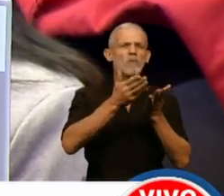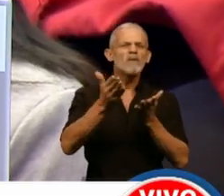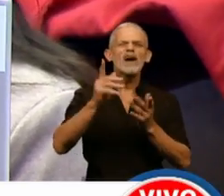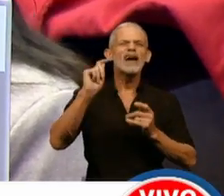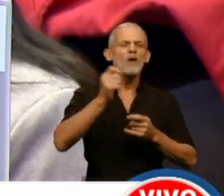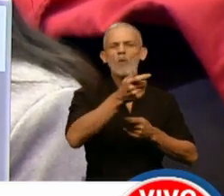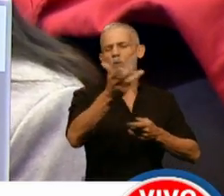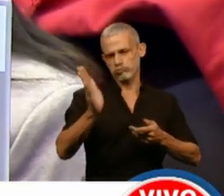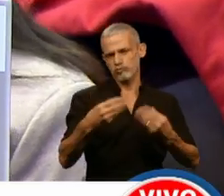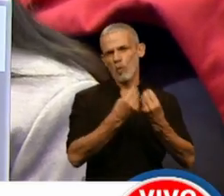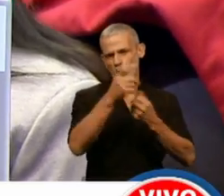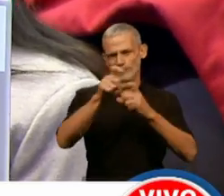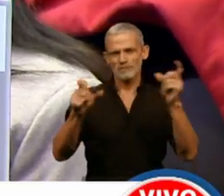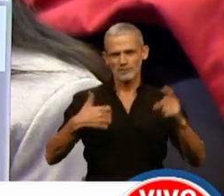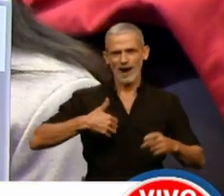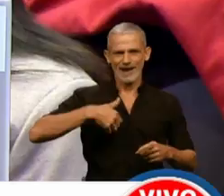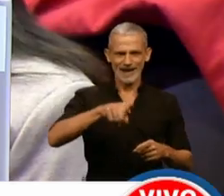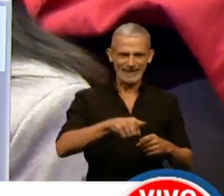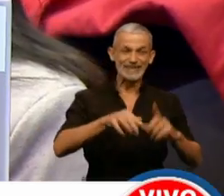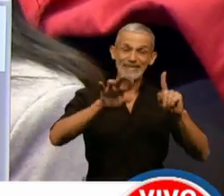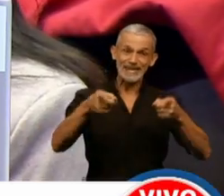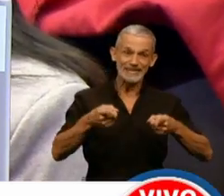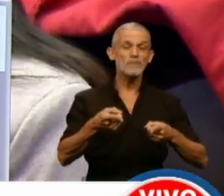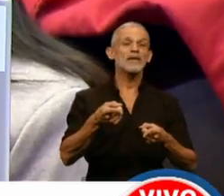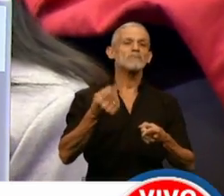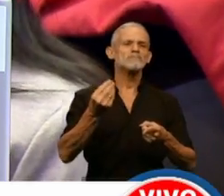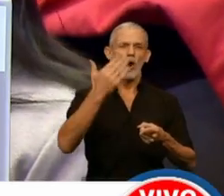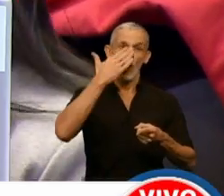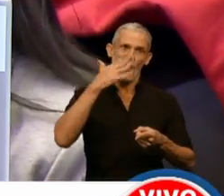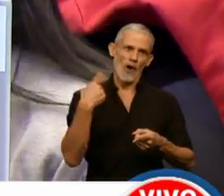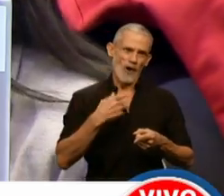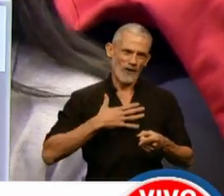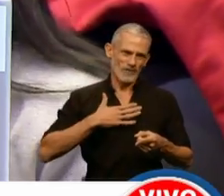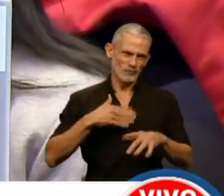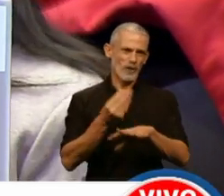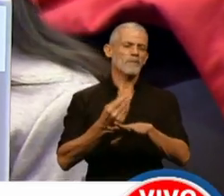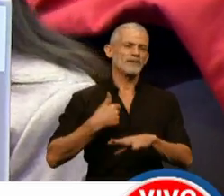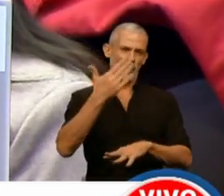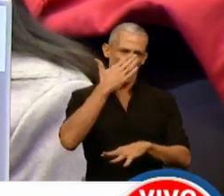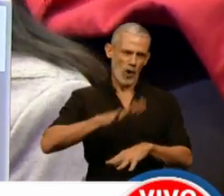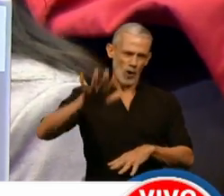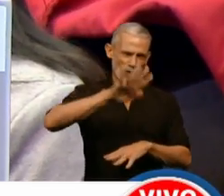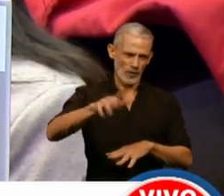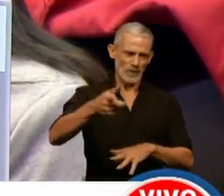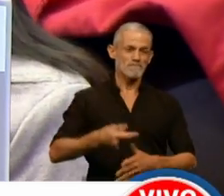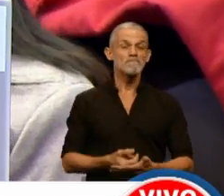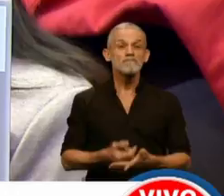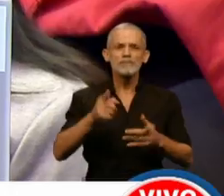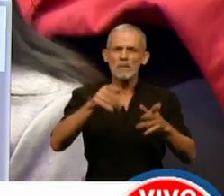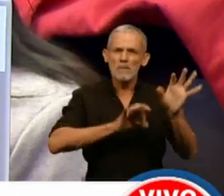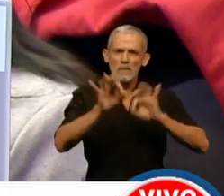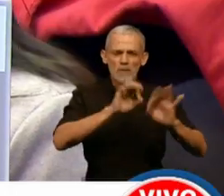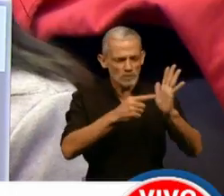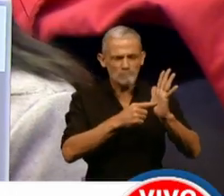muchísimos argentinos y también muchísimos cordobeses a los cuales estoy representando pero este